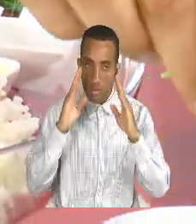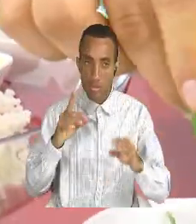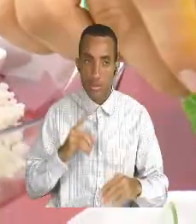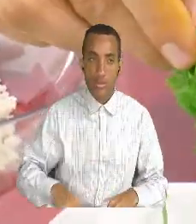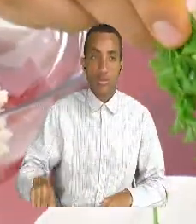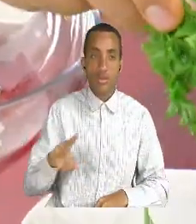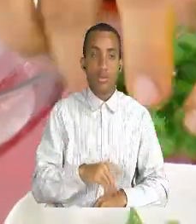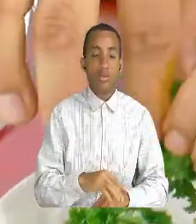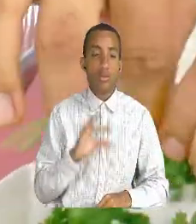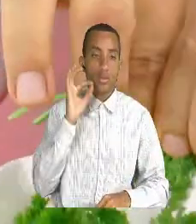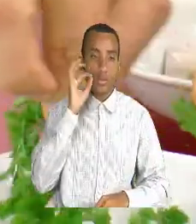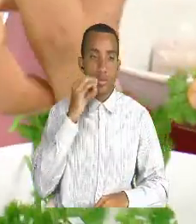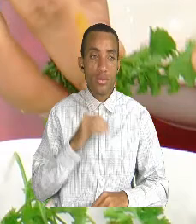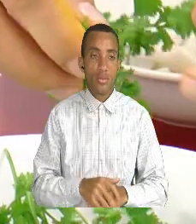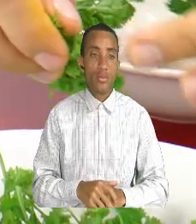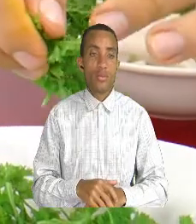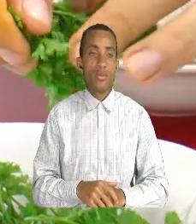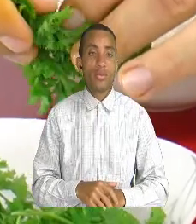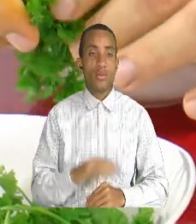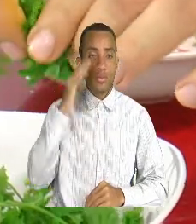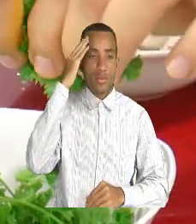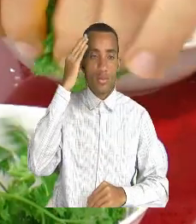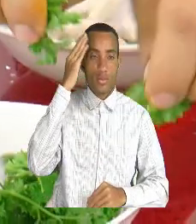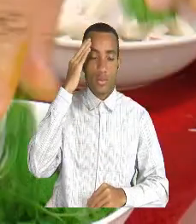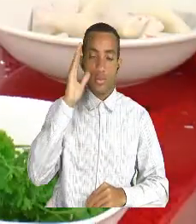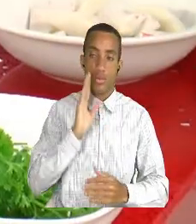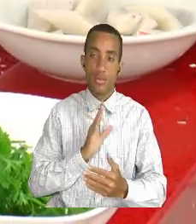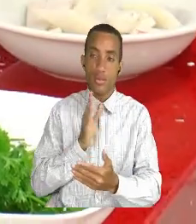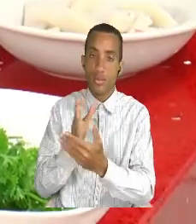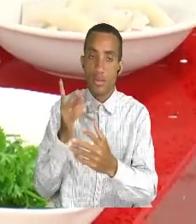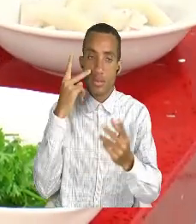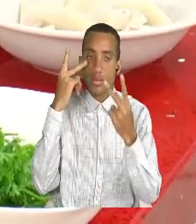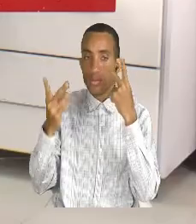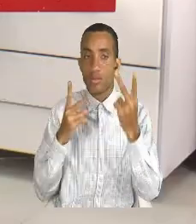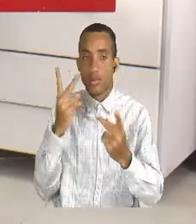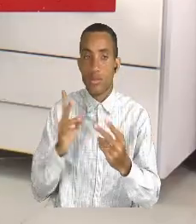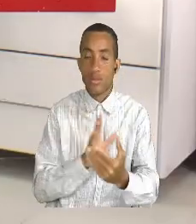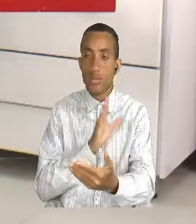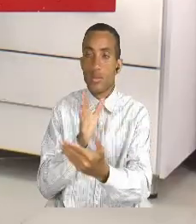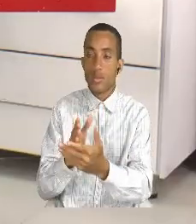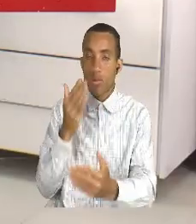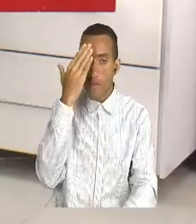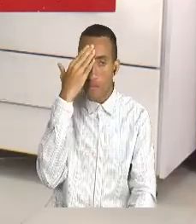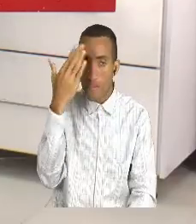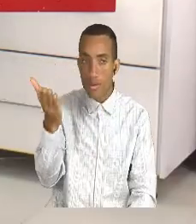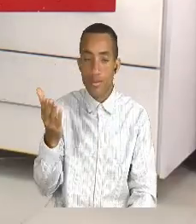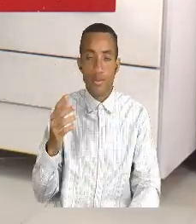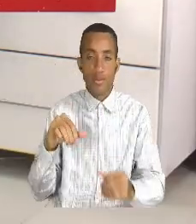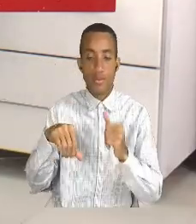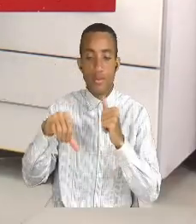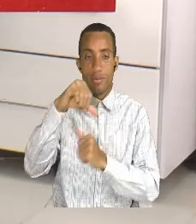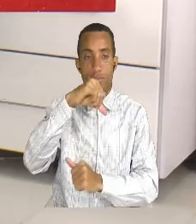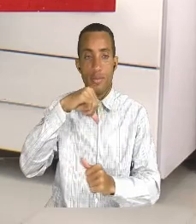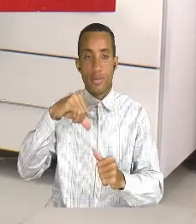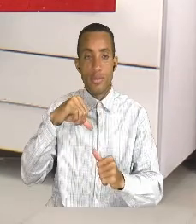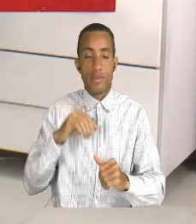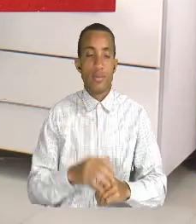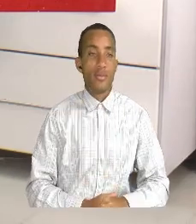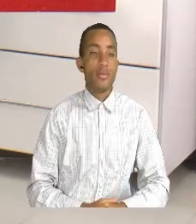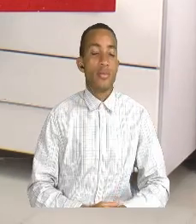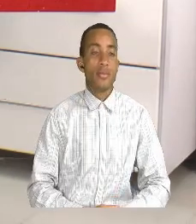Qué rico, ya ¿no? Ya saben, entonces a visitar Mr. Prada, ubicados frente al Parque a la Vida. Sí, Roche, entonces no mezclo tanto para que allá en